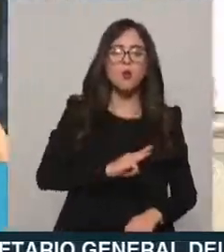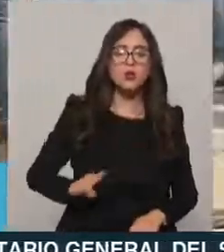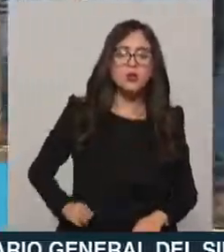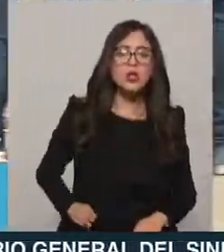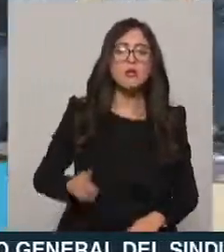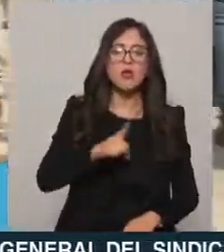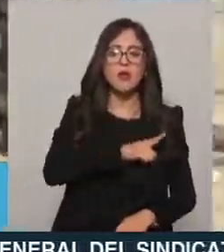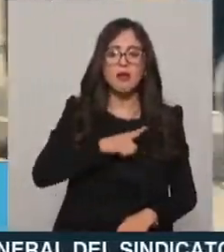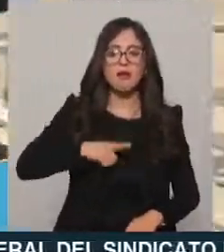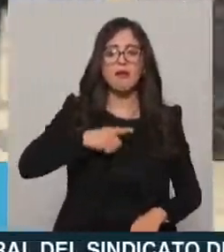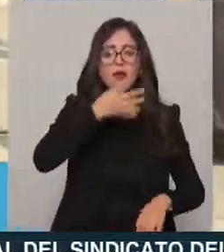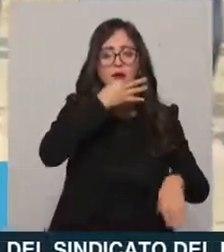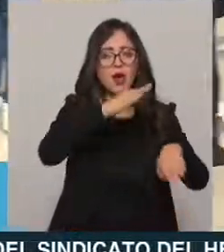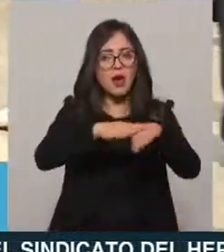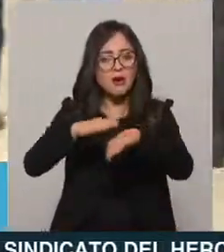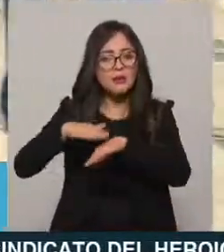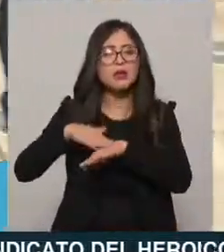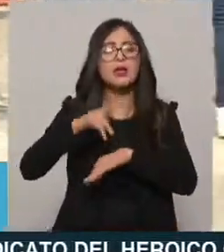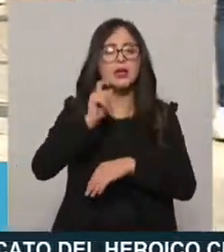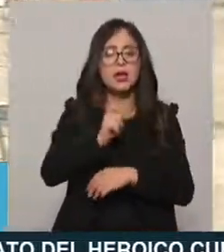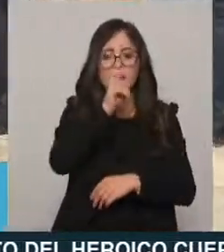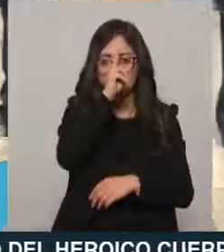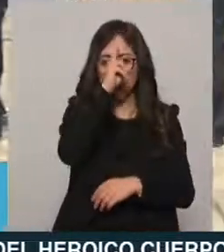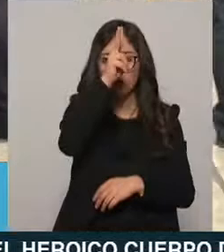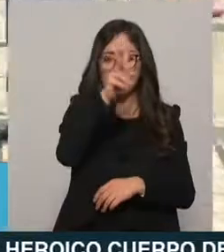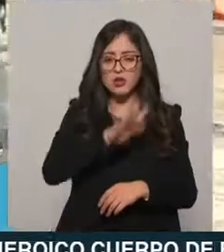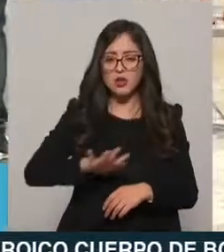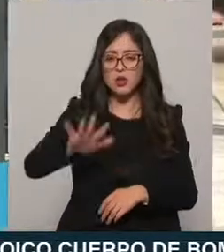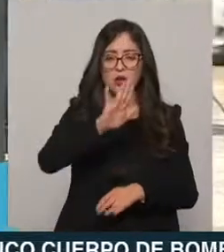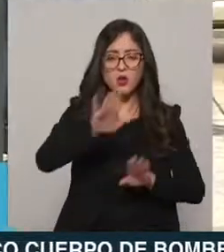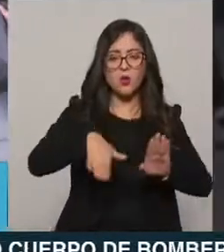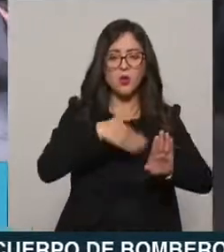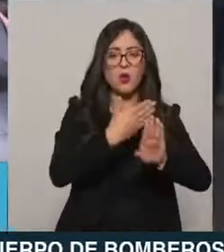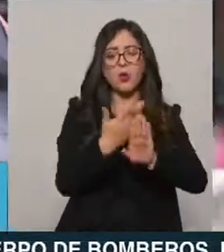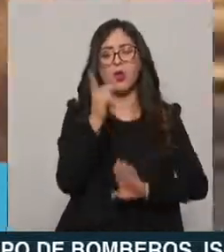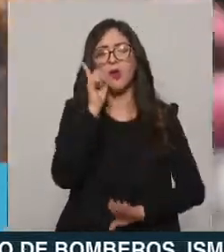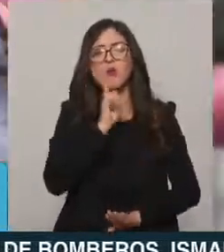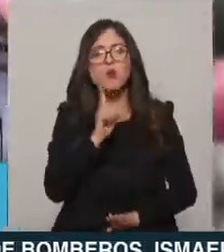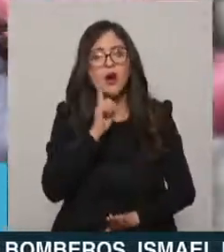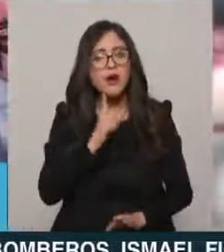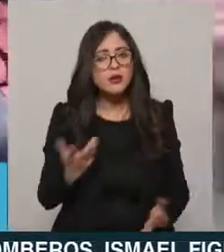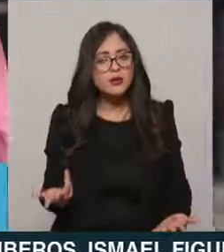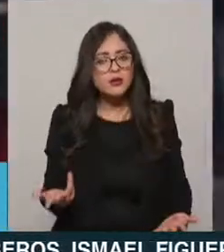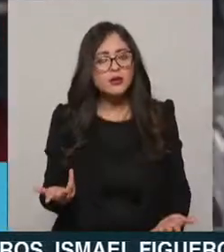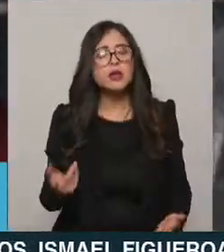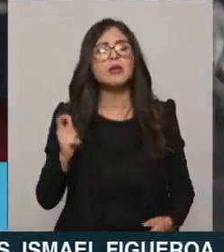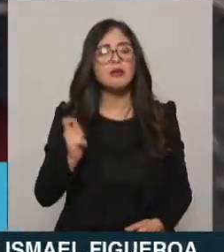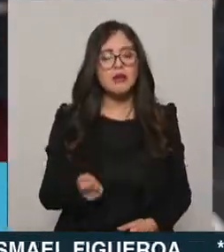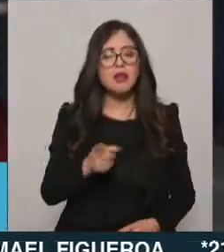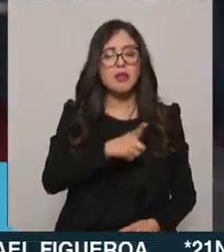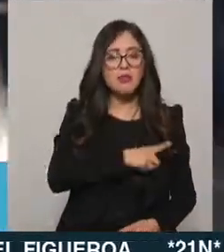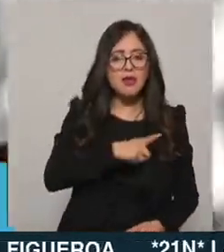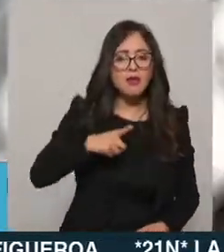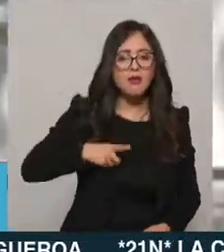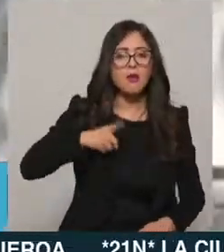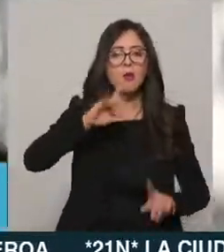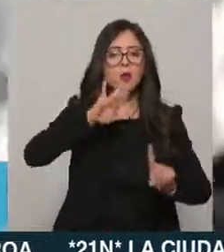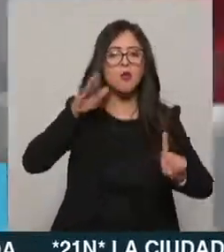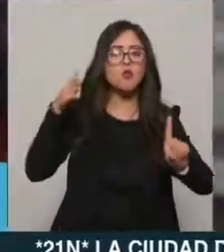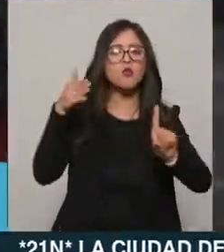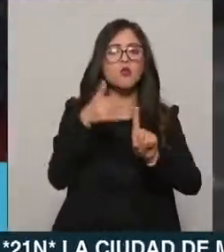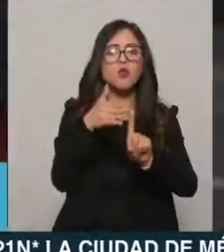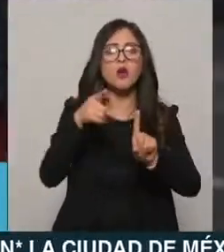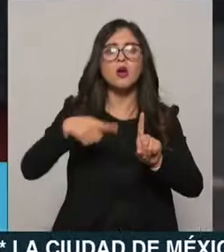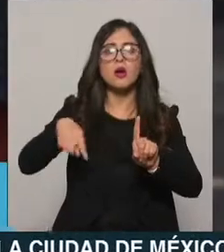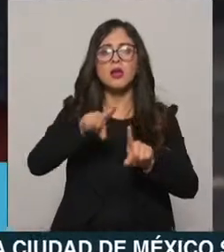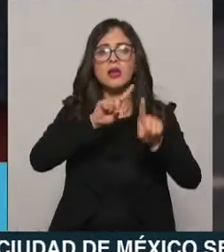alerta de violencia de género. En realidad lo que estamos diciendo es, hay que poner un foco especial en